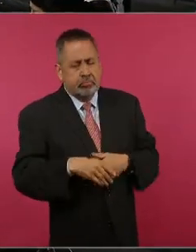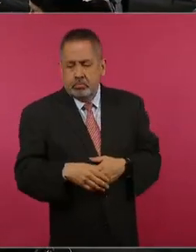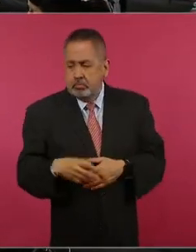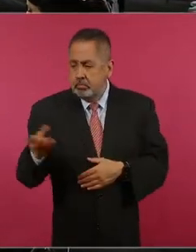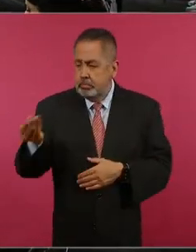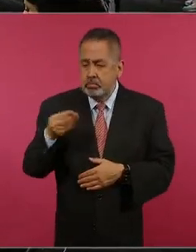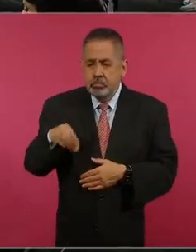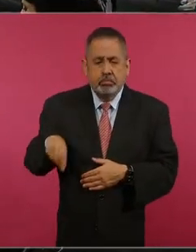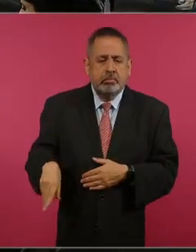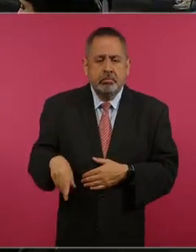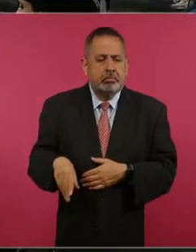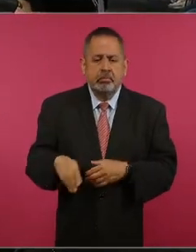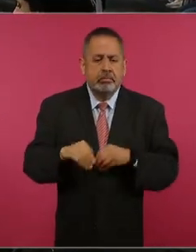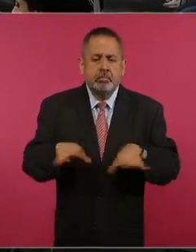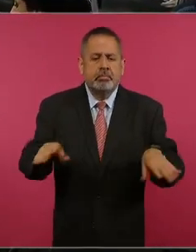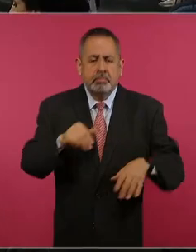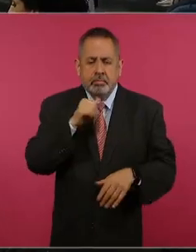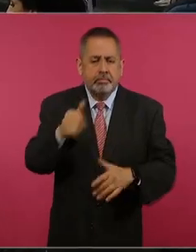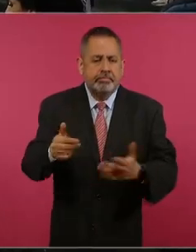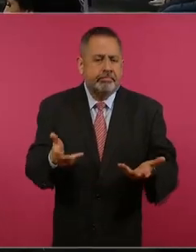la publicaban